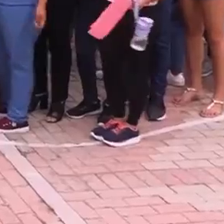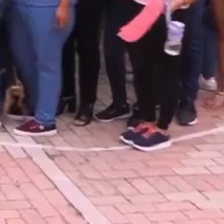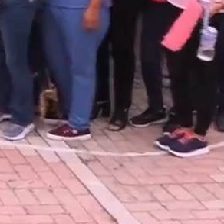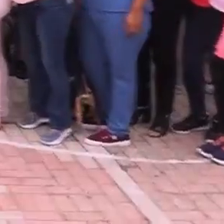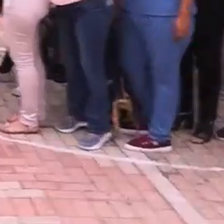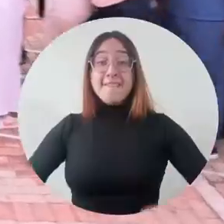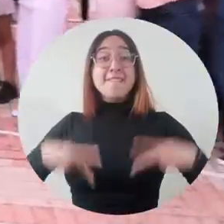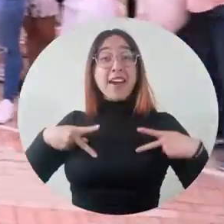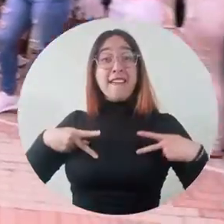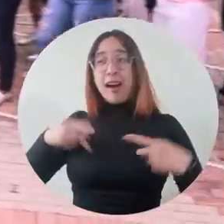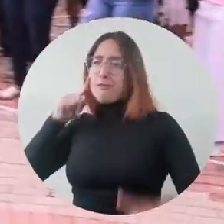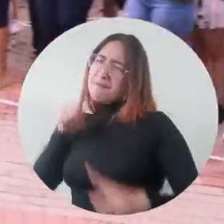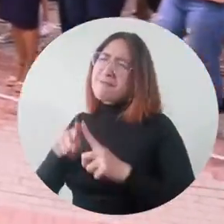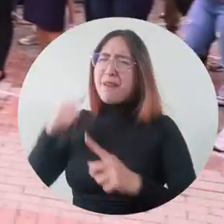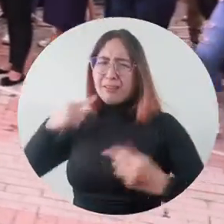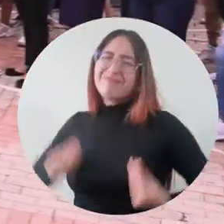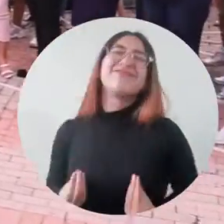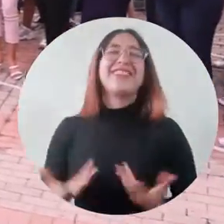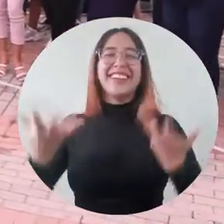i